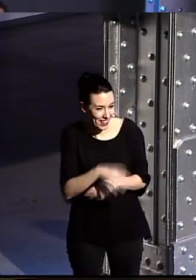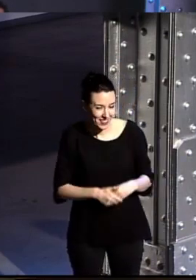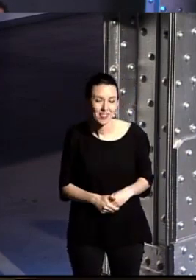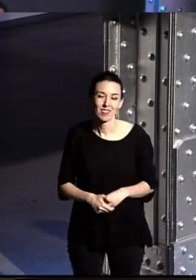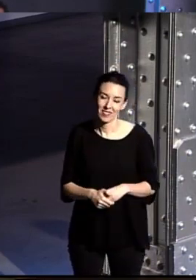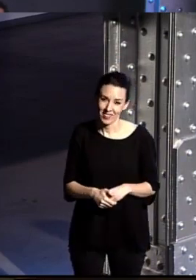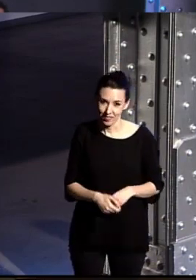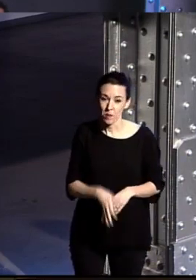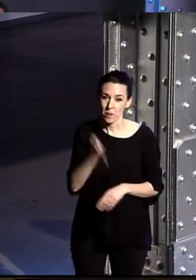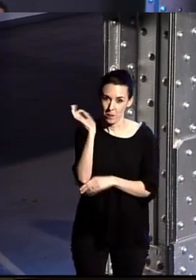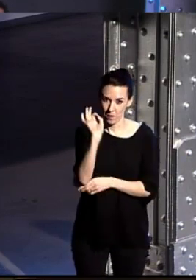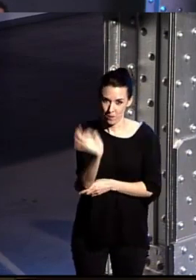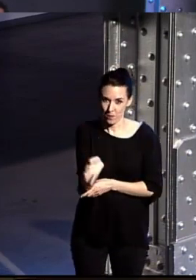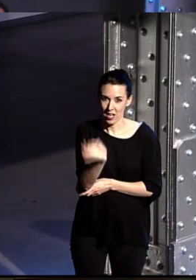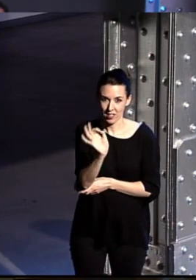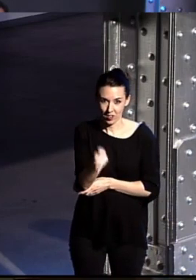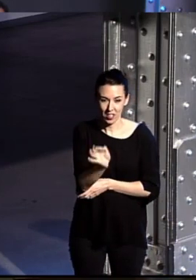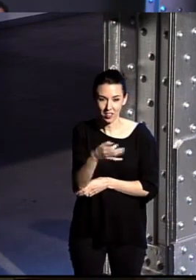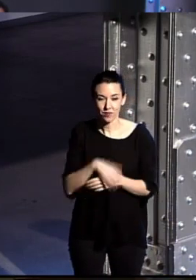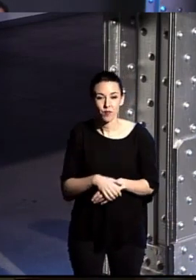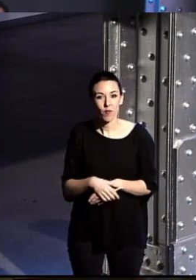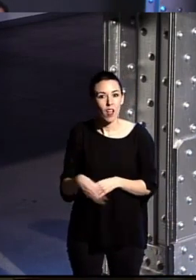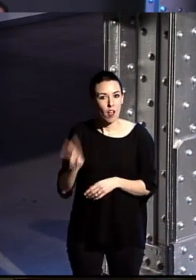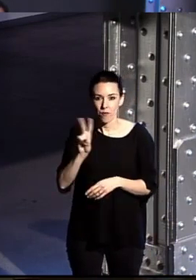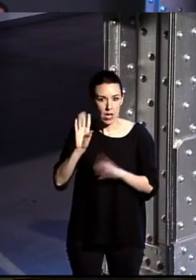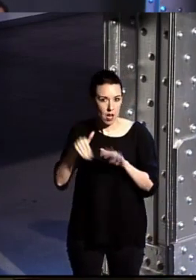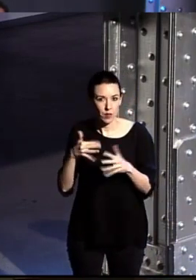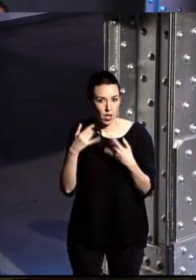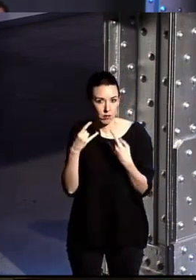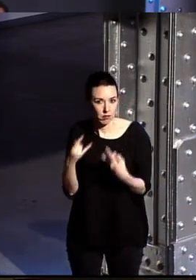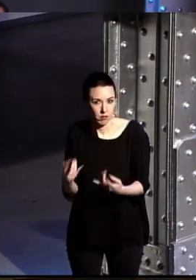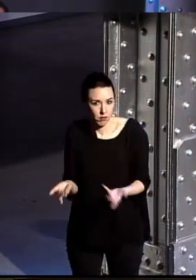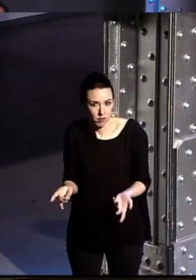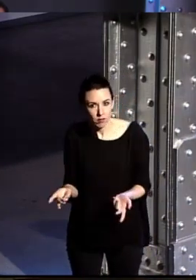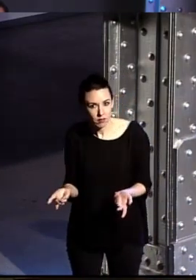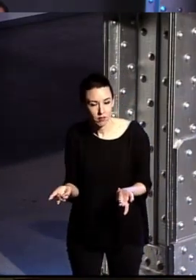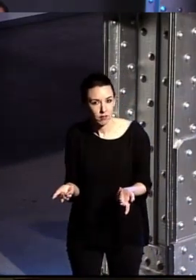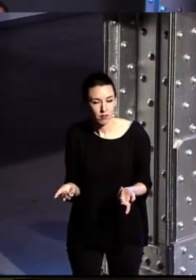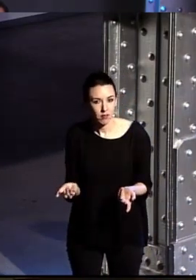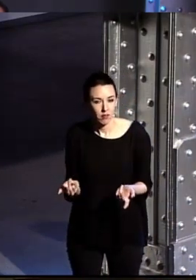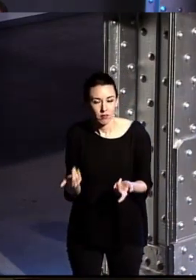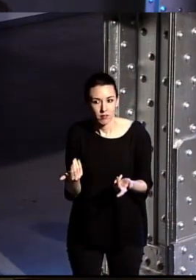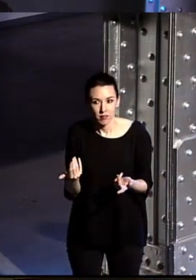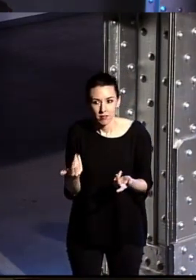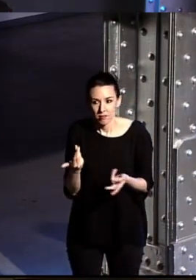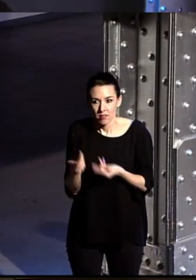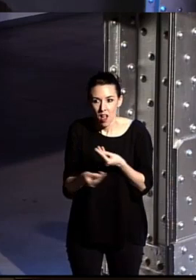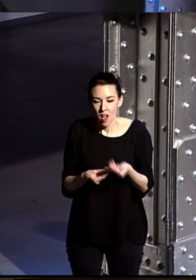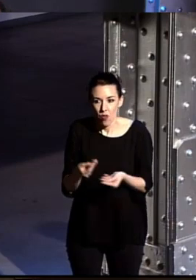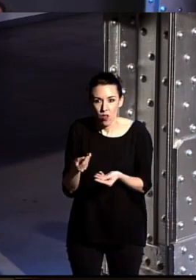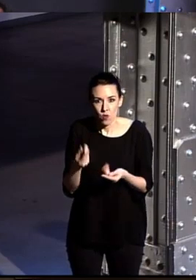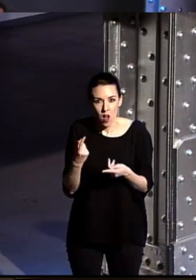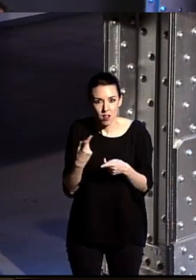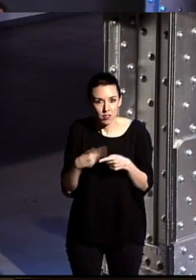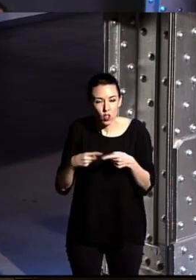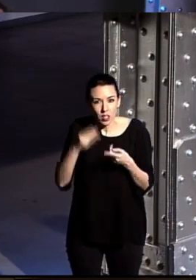tardes. Sí, que es verdad que Verne llega a cautivar y te llega a coger y te hace que cosas que